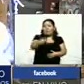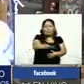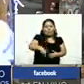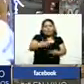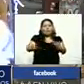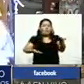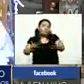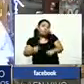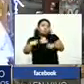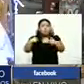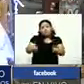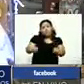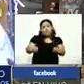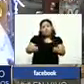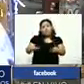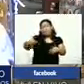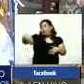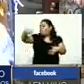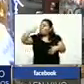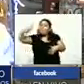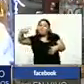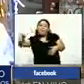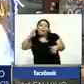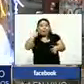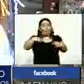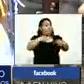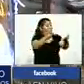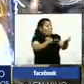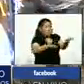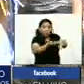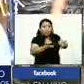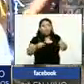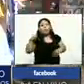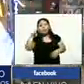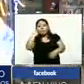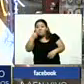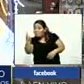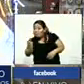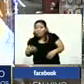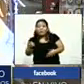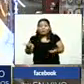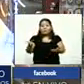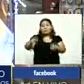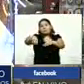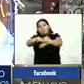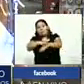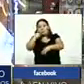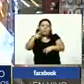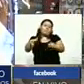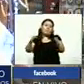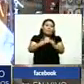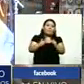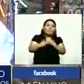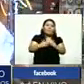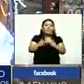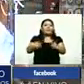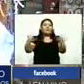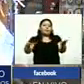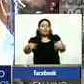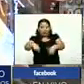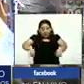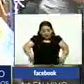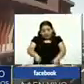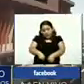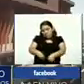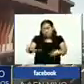puesto y bueno, ahí van a buscar, por ejemplo, si es ropa, ropa, ahí va a estar la ropa, si van a buscar zapatos, igualmente zapatos, si es cincho,